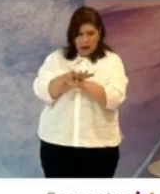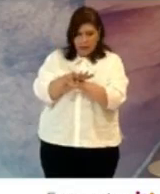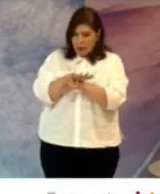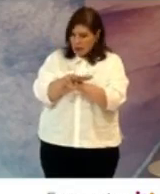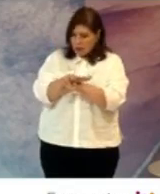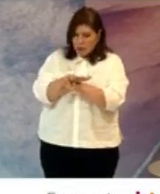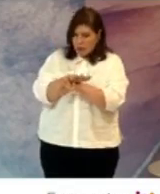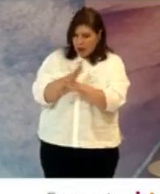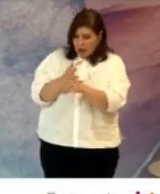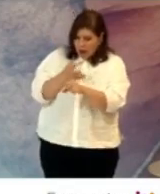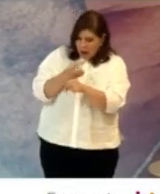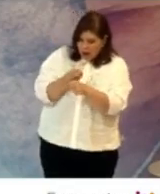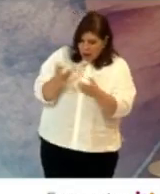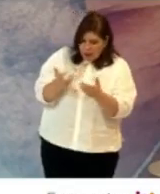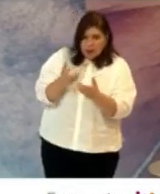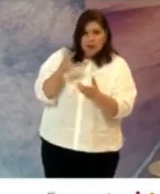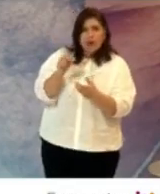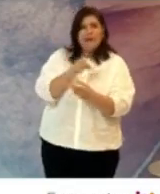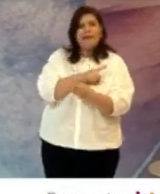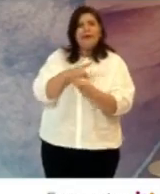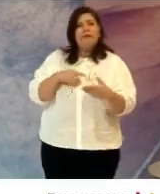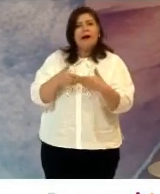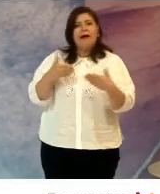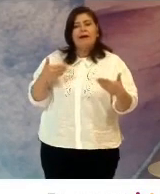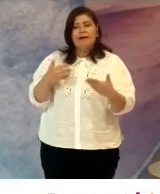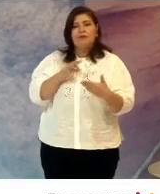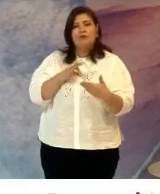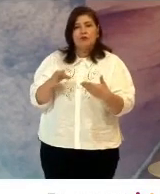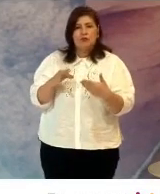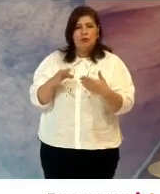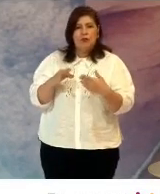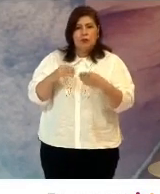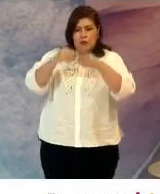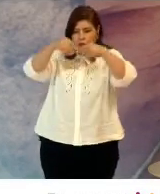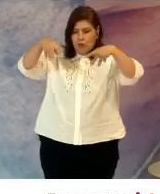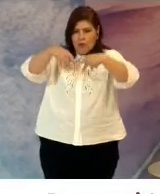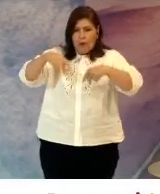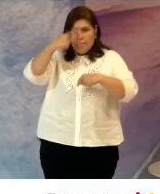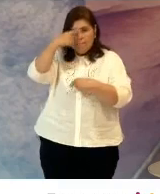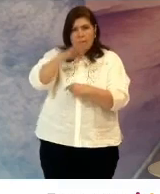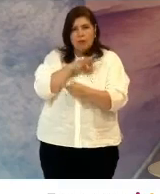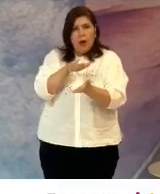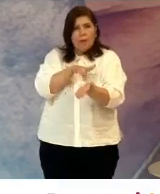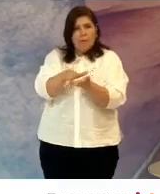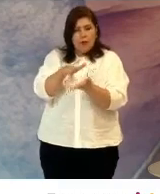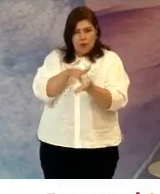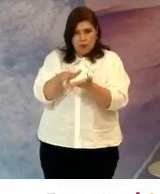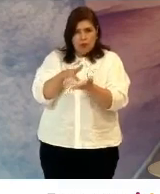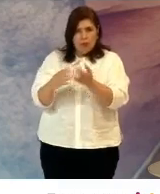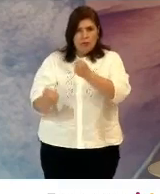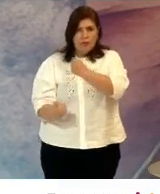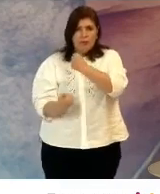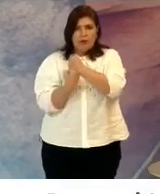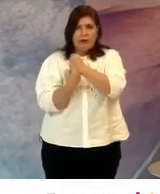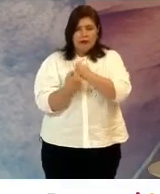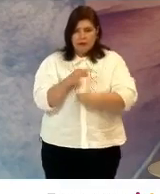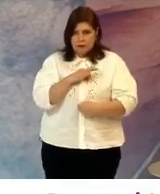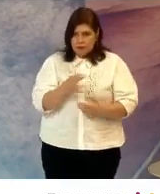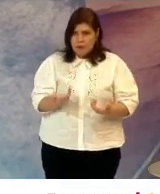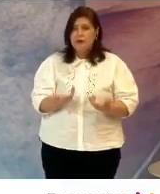sin una estructura de apoyo, una infraestructura que